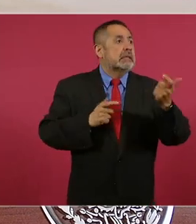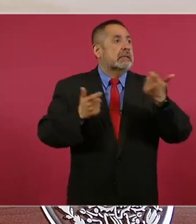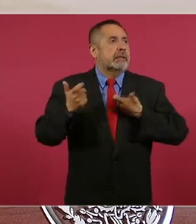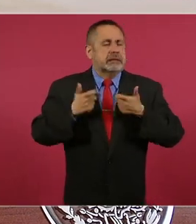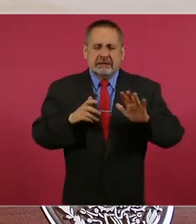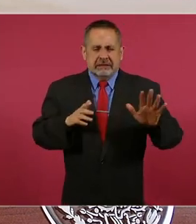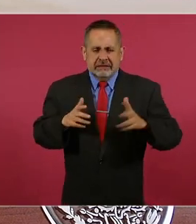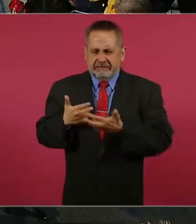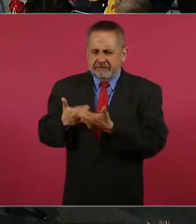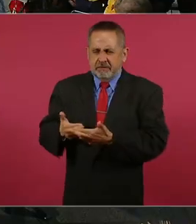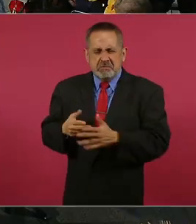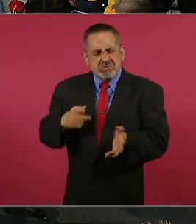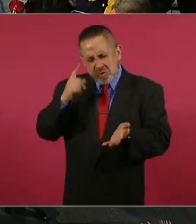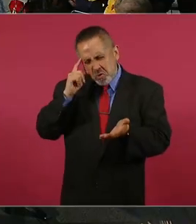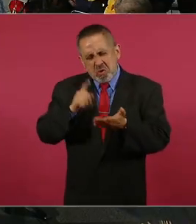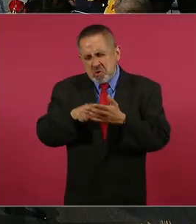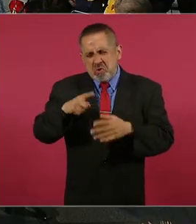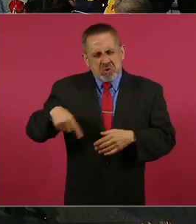Yo creo que todos